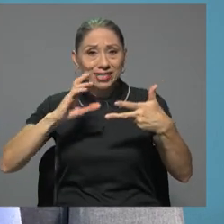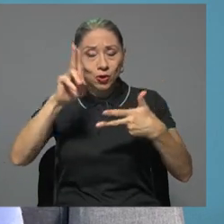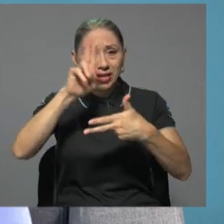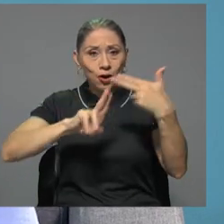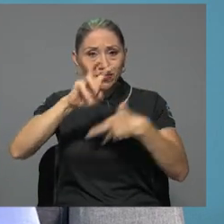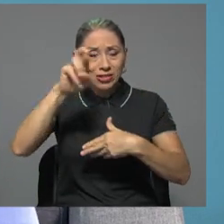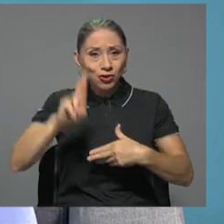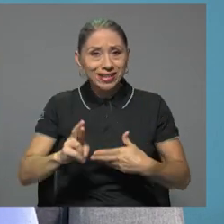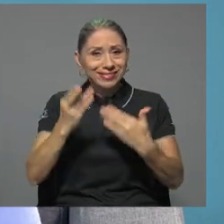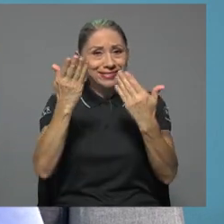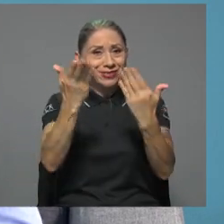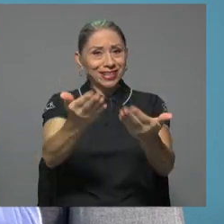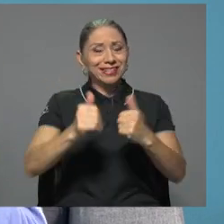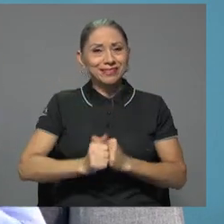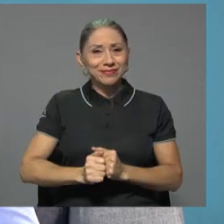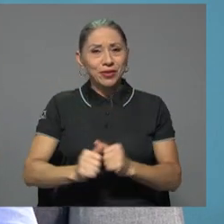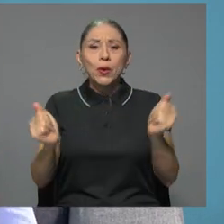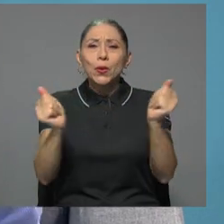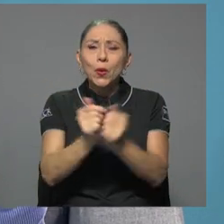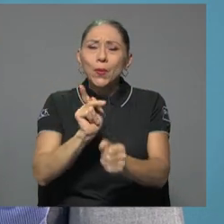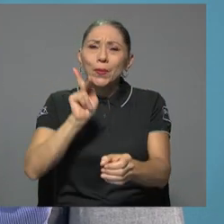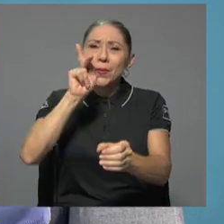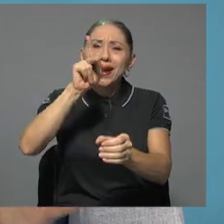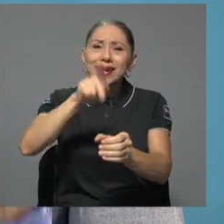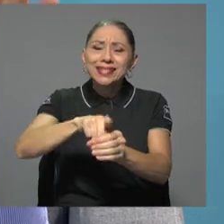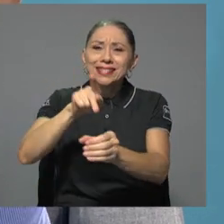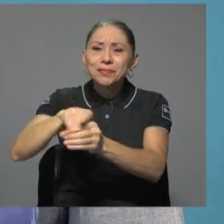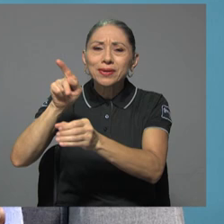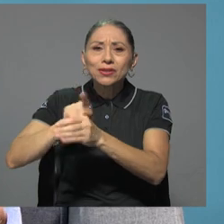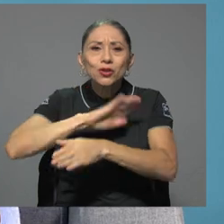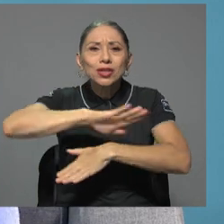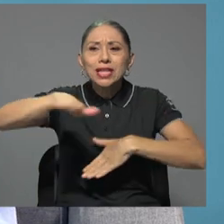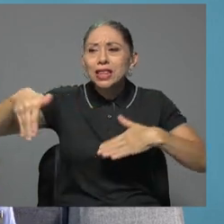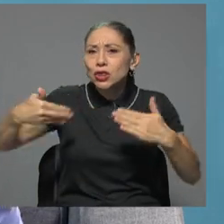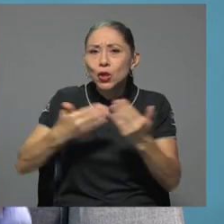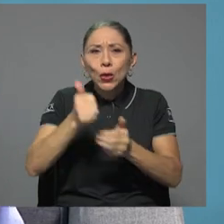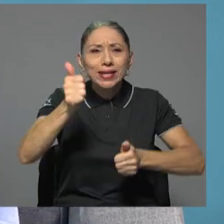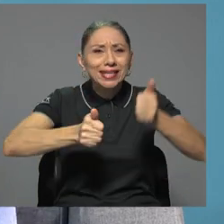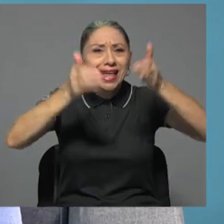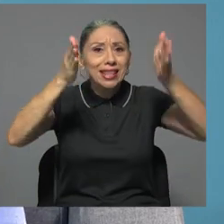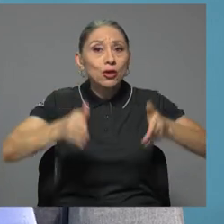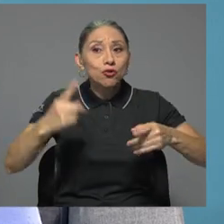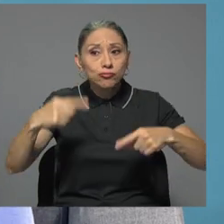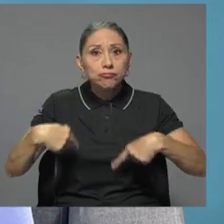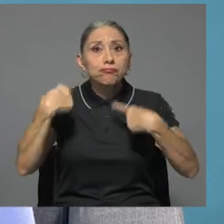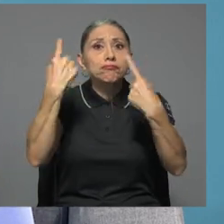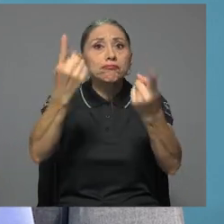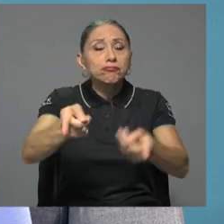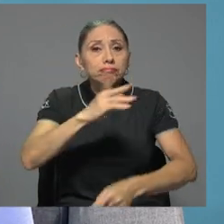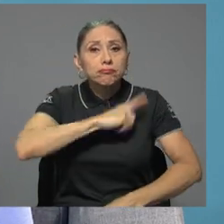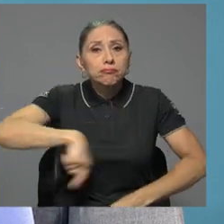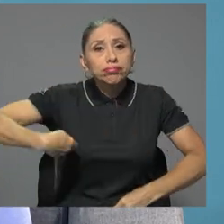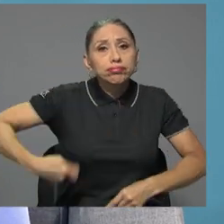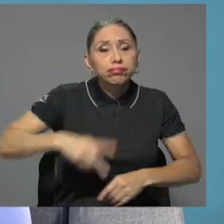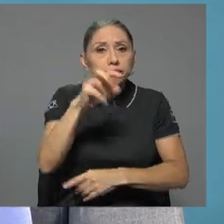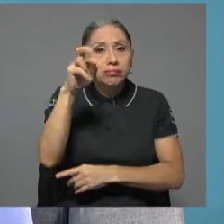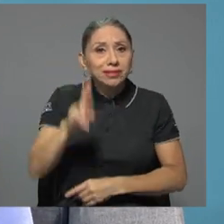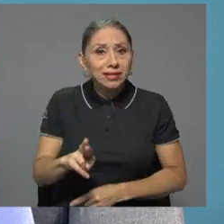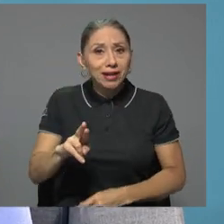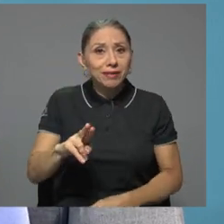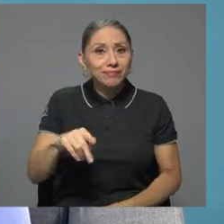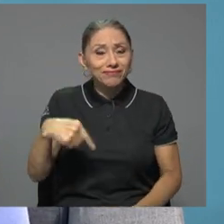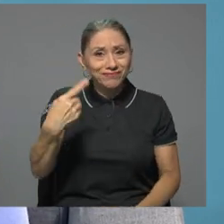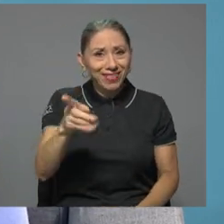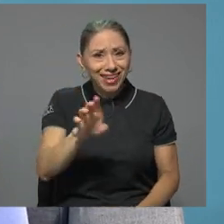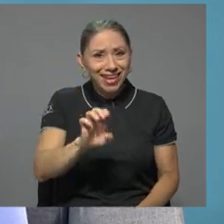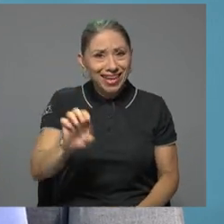ustedes con la participación de todas las candidaturas a la presidencia de la república en enero así que les invitamos